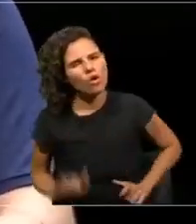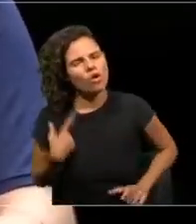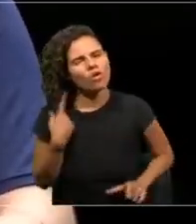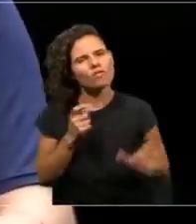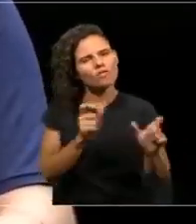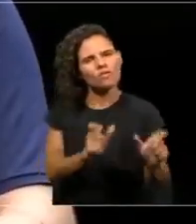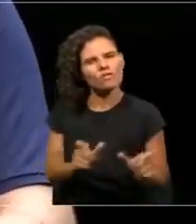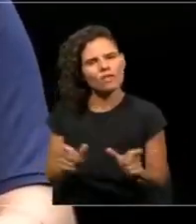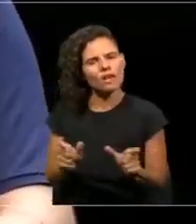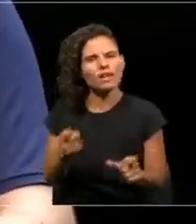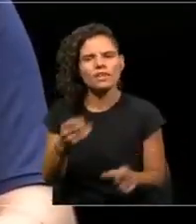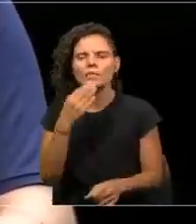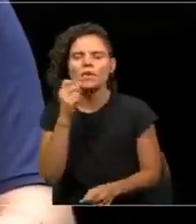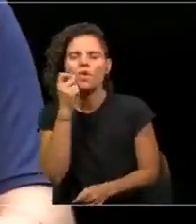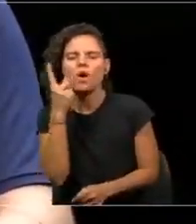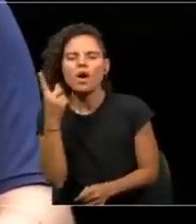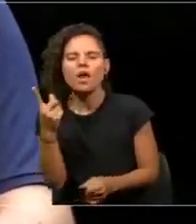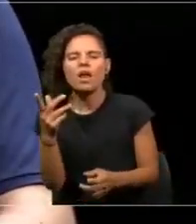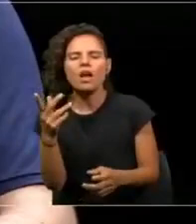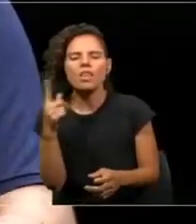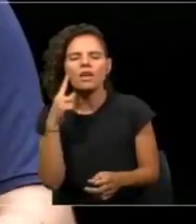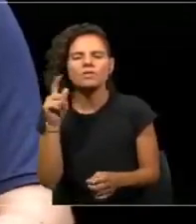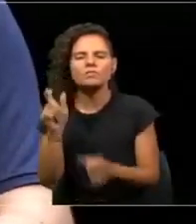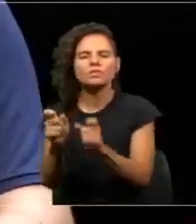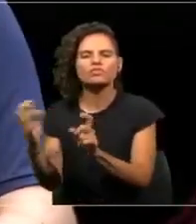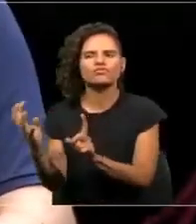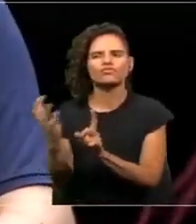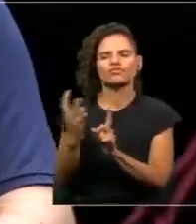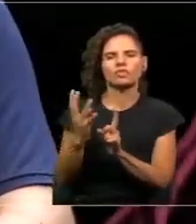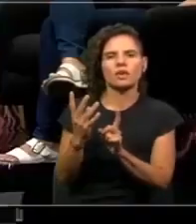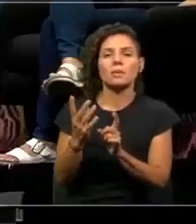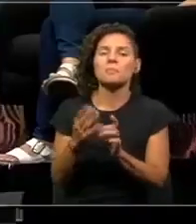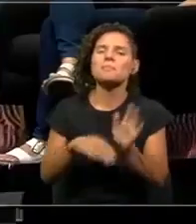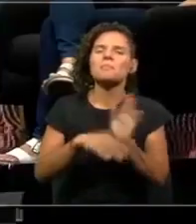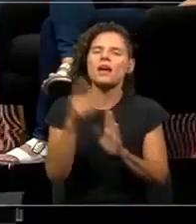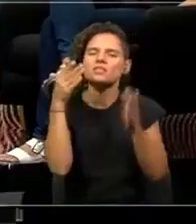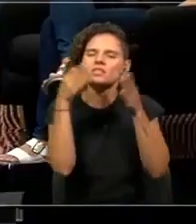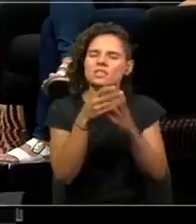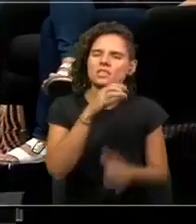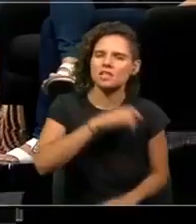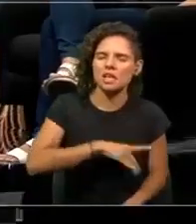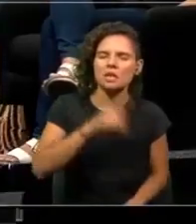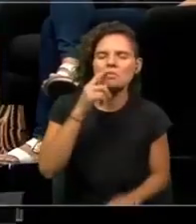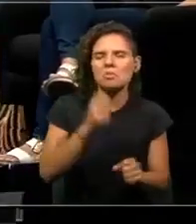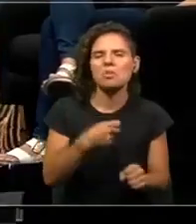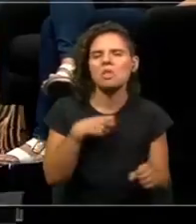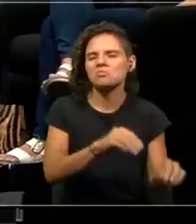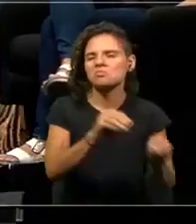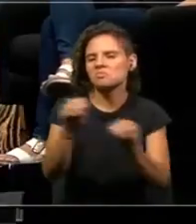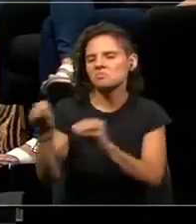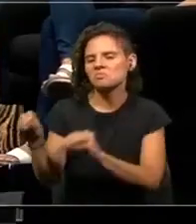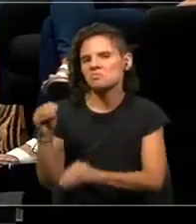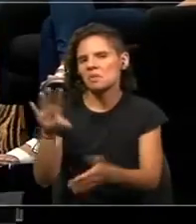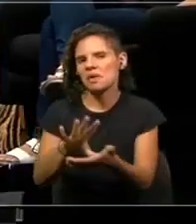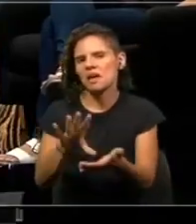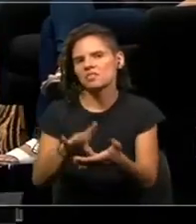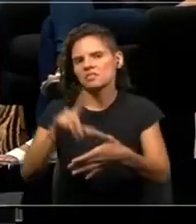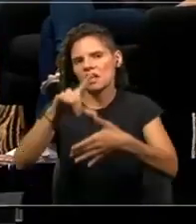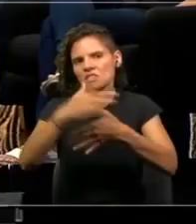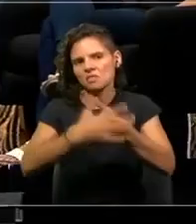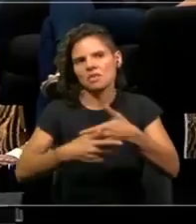centrado en la realidad chilena, pero claramente yo creo que esto es aplicable a cualquier país y creo que particularmente a